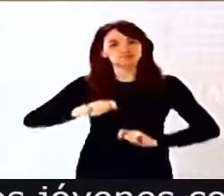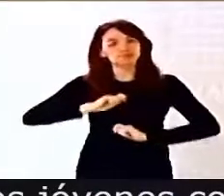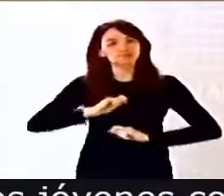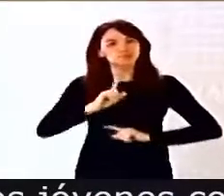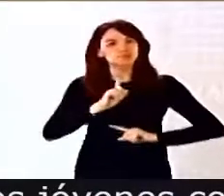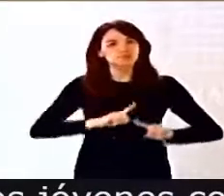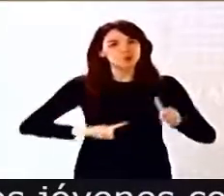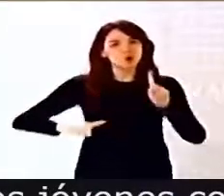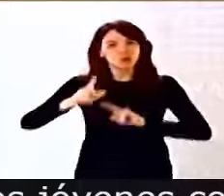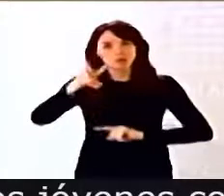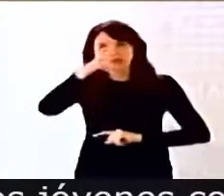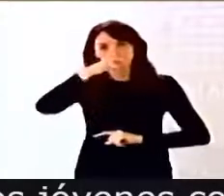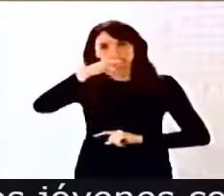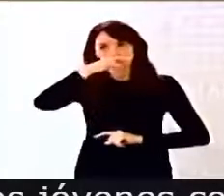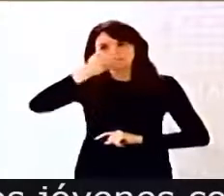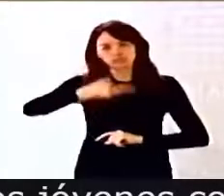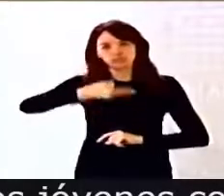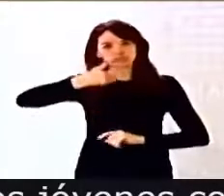de forma muy importante,